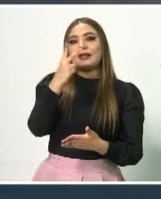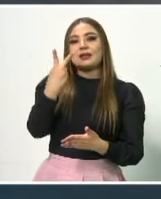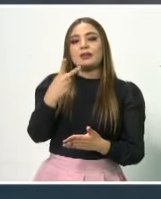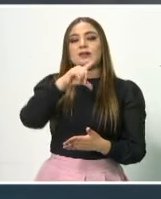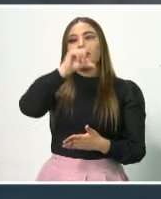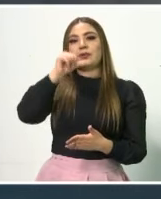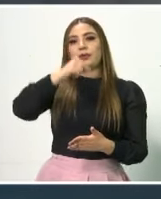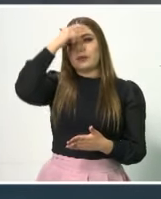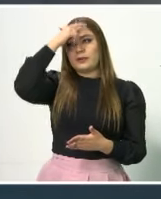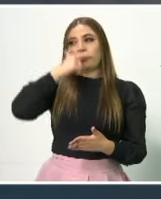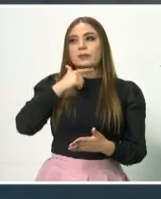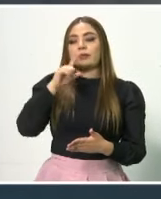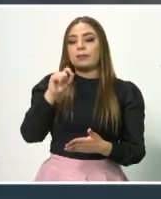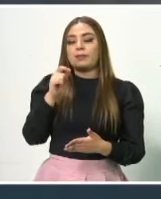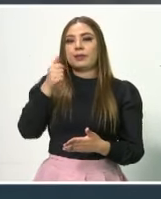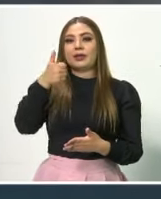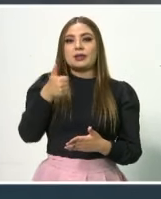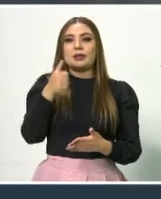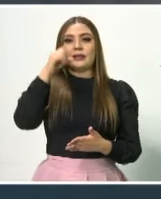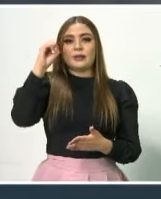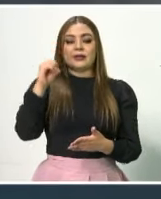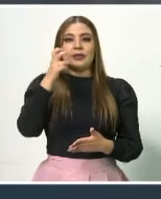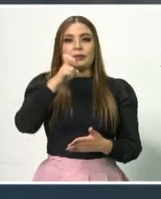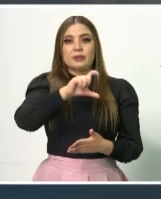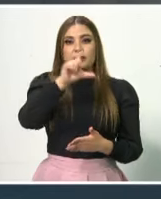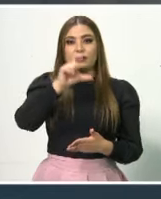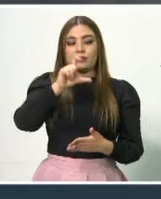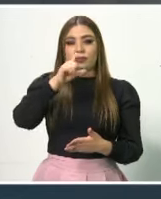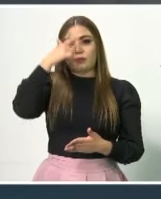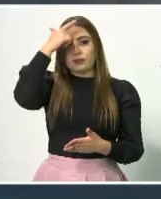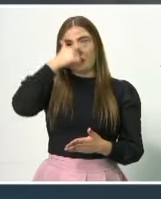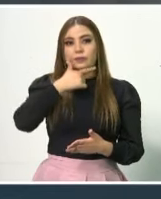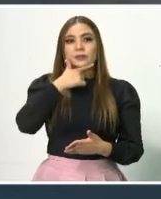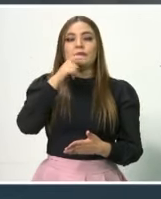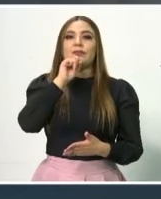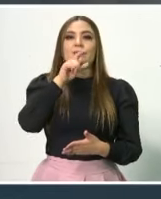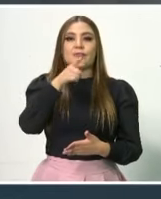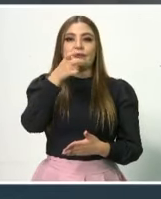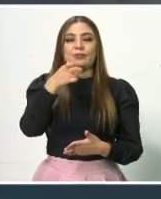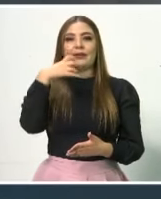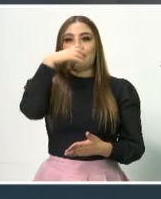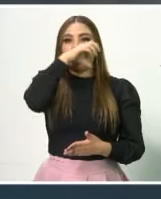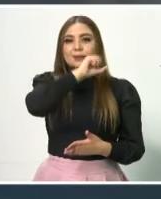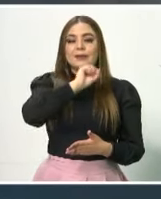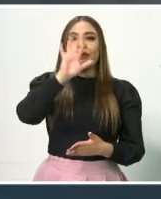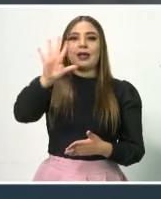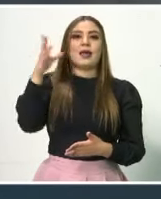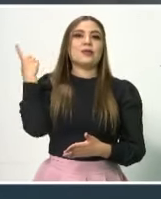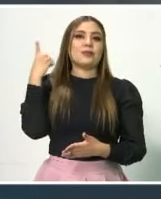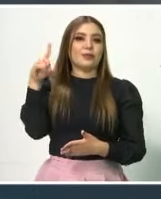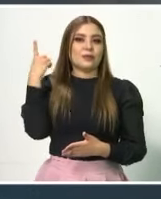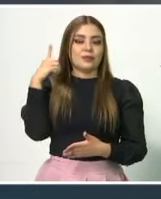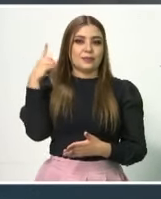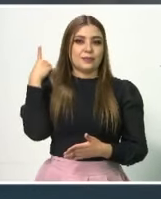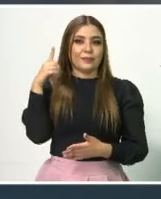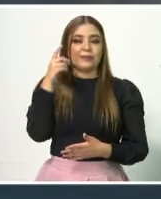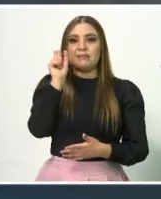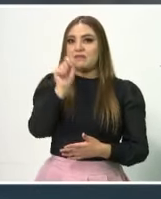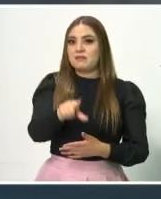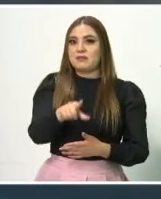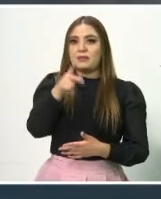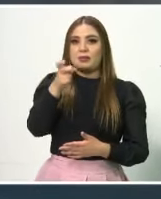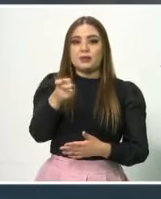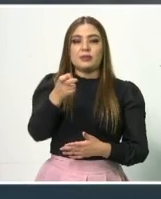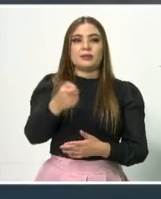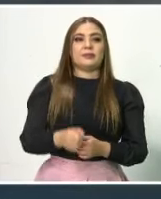noche 23 grados al cerrar jornada. También va a ser una noche cálida. En Durango capital, mismas